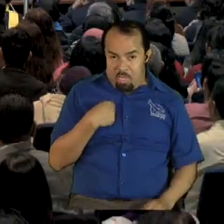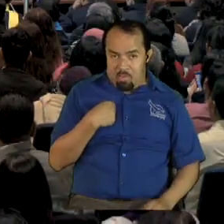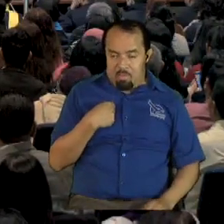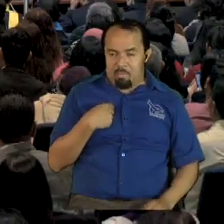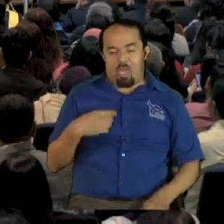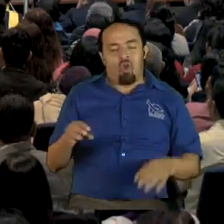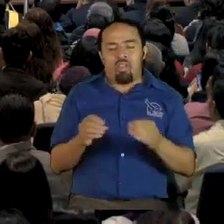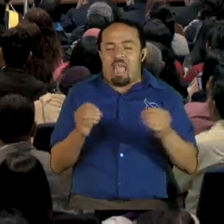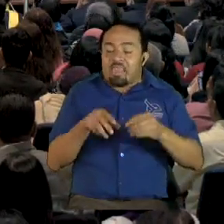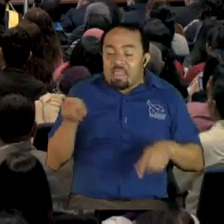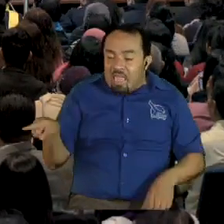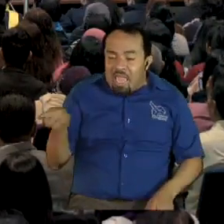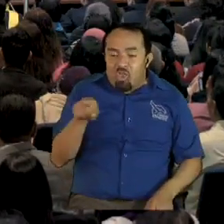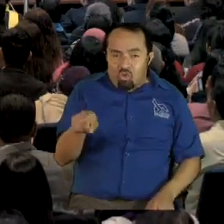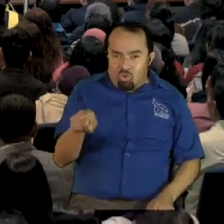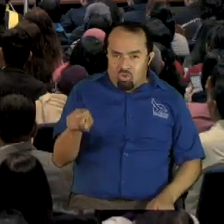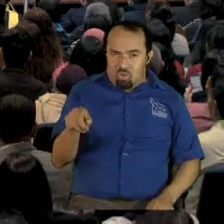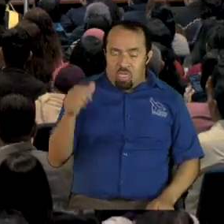atarantado.